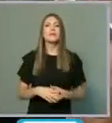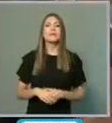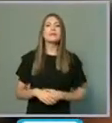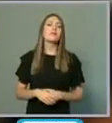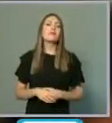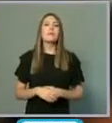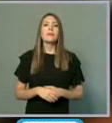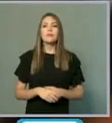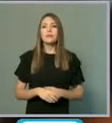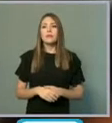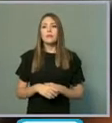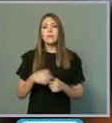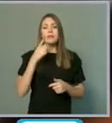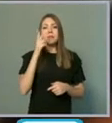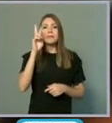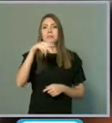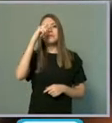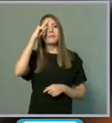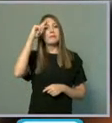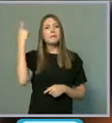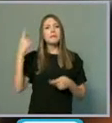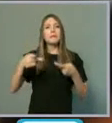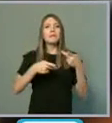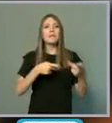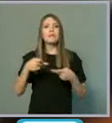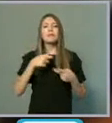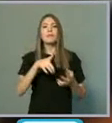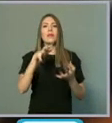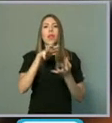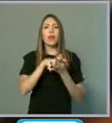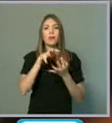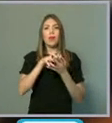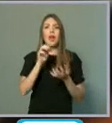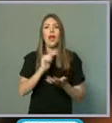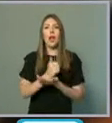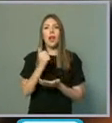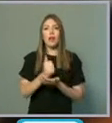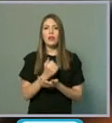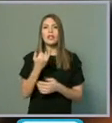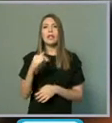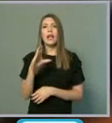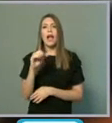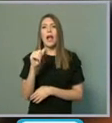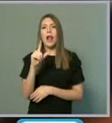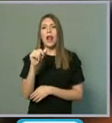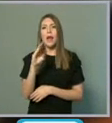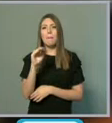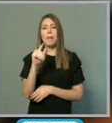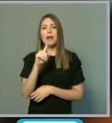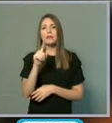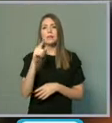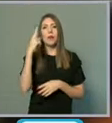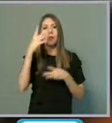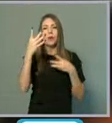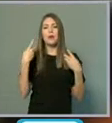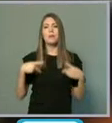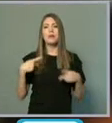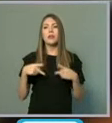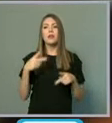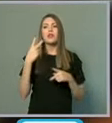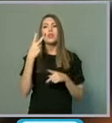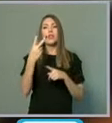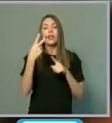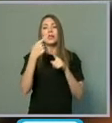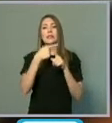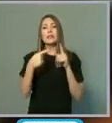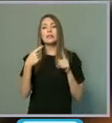que, bueno, la verdad es que son muy sencillos. Para preparar estas hamburguesas de arroz integral y calabaza para 4 personas, necesitamos 2/3